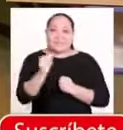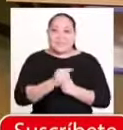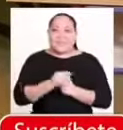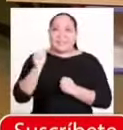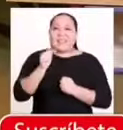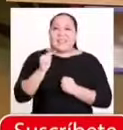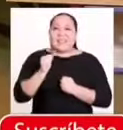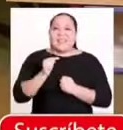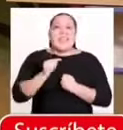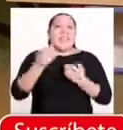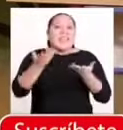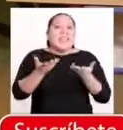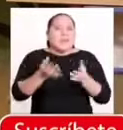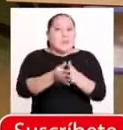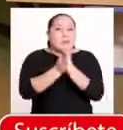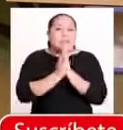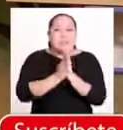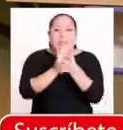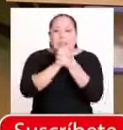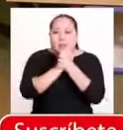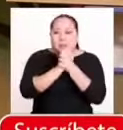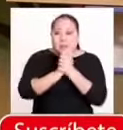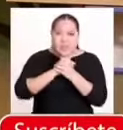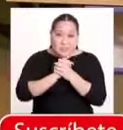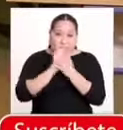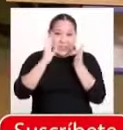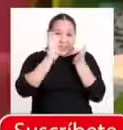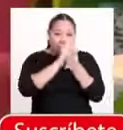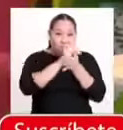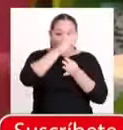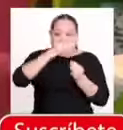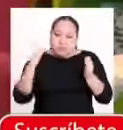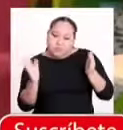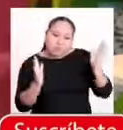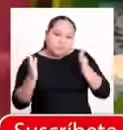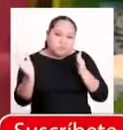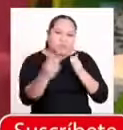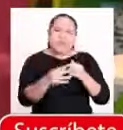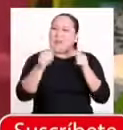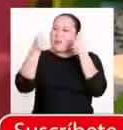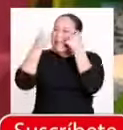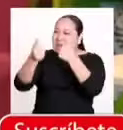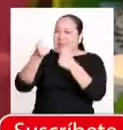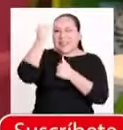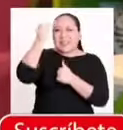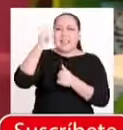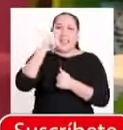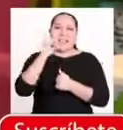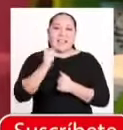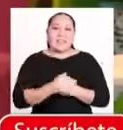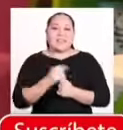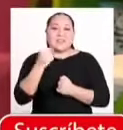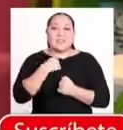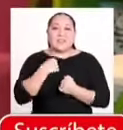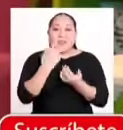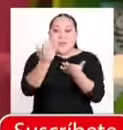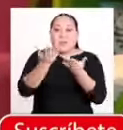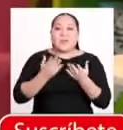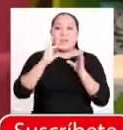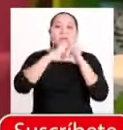pegaremos a nuestros amiguitos de papel que hicimos. ¡Excelente idea, Lea! ¡Invito a las